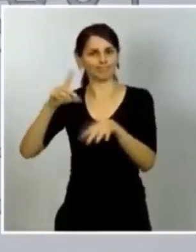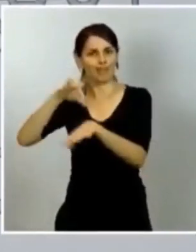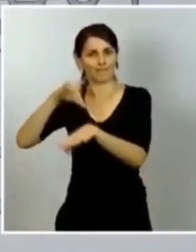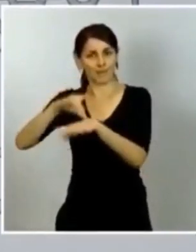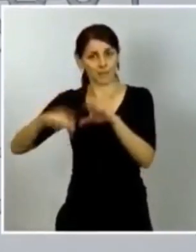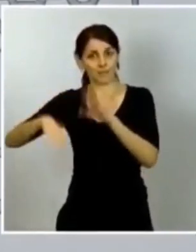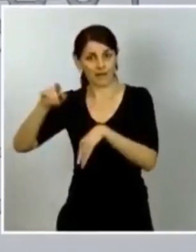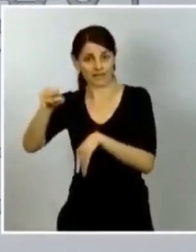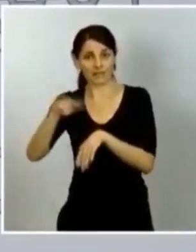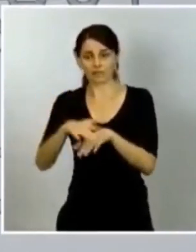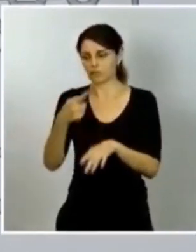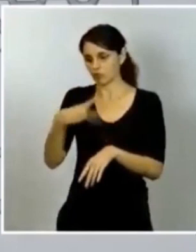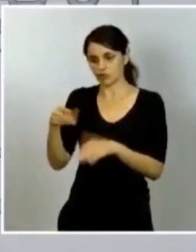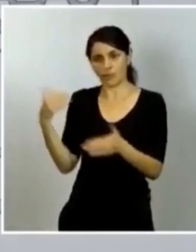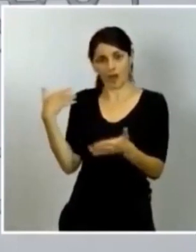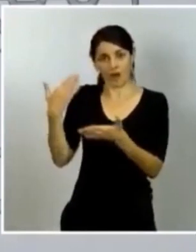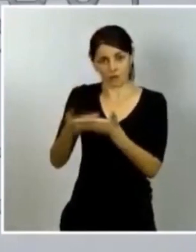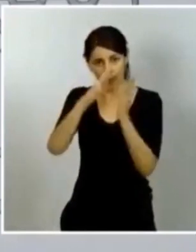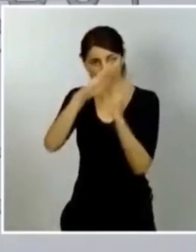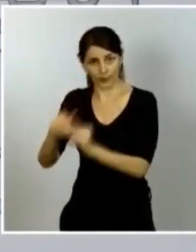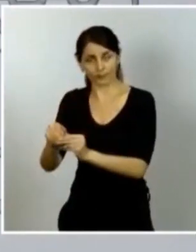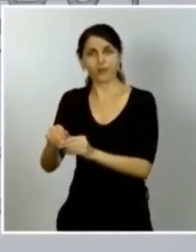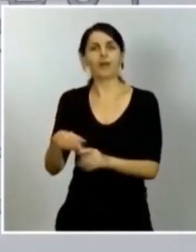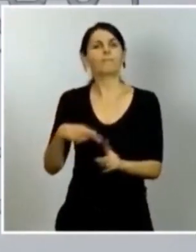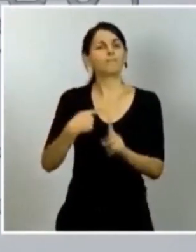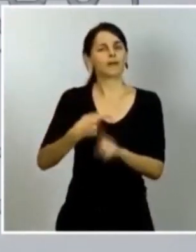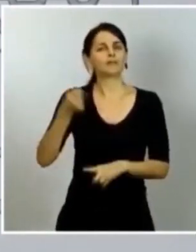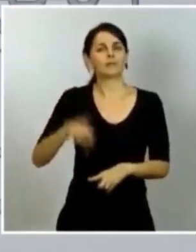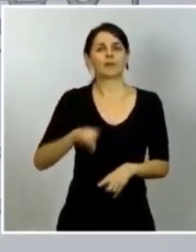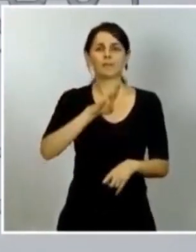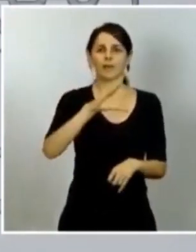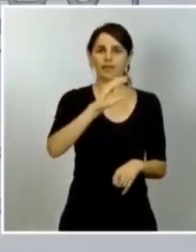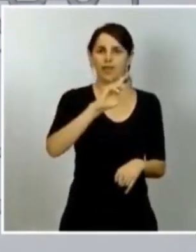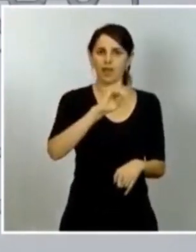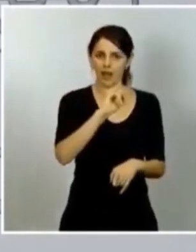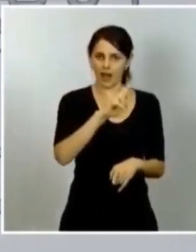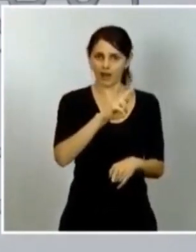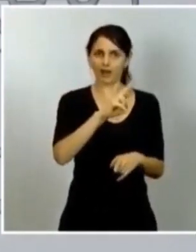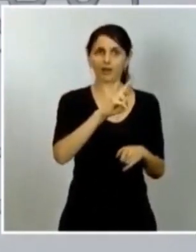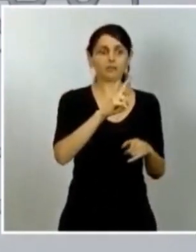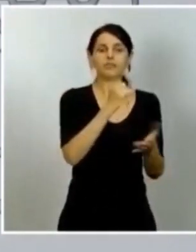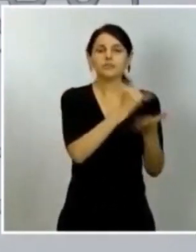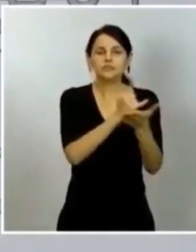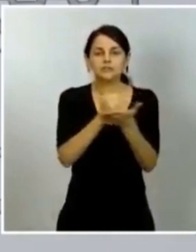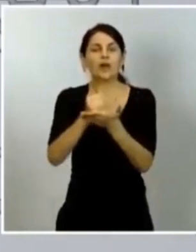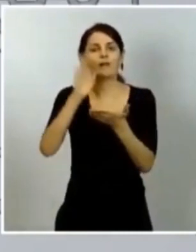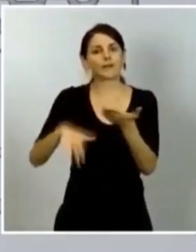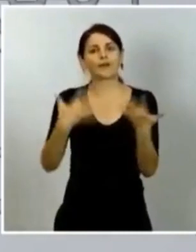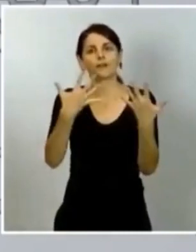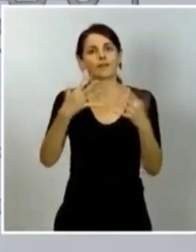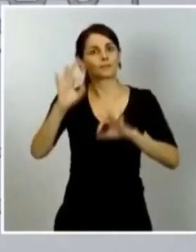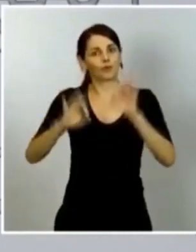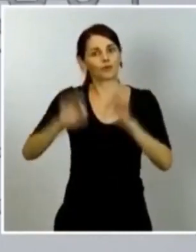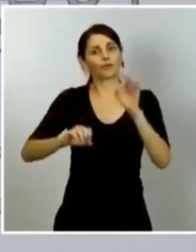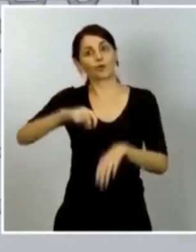14 días con unha positividade en as PCRs que se efectúan superior ao 10% e